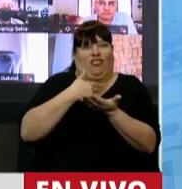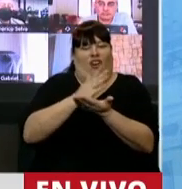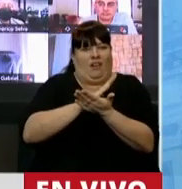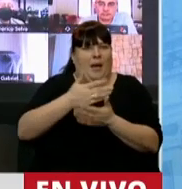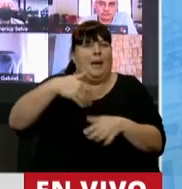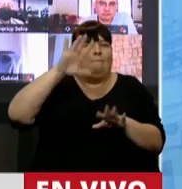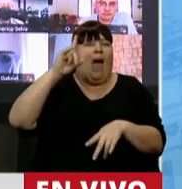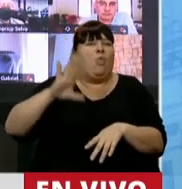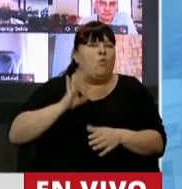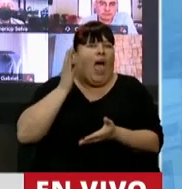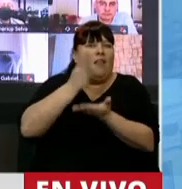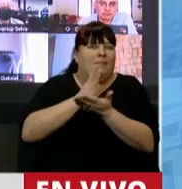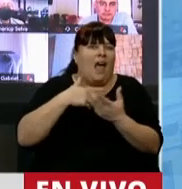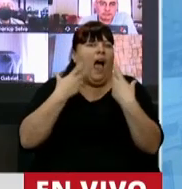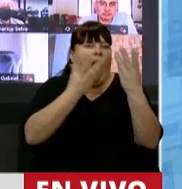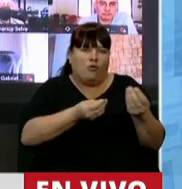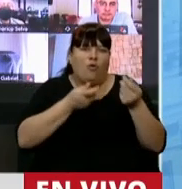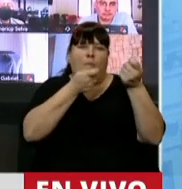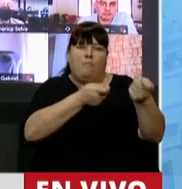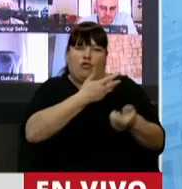ya hace más de un año.